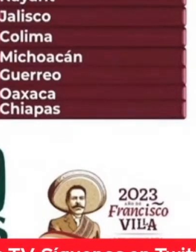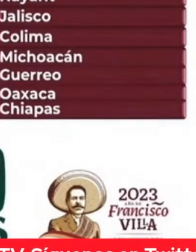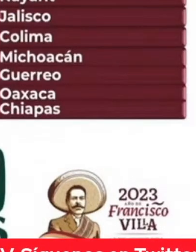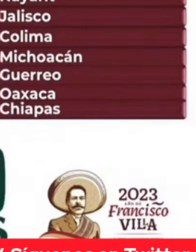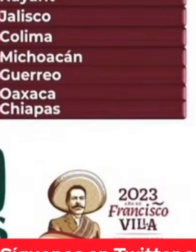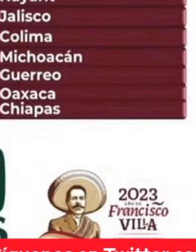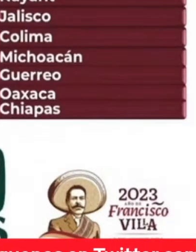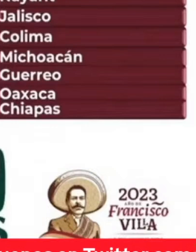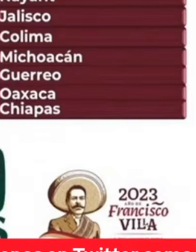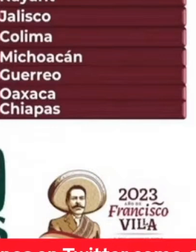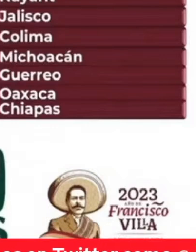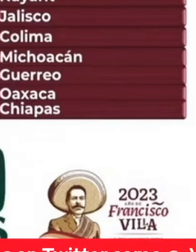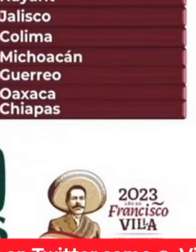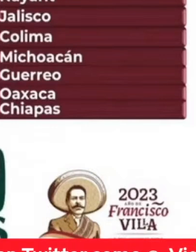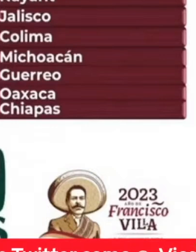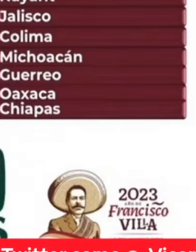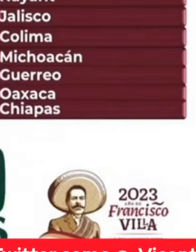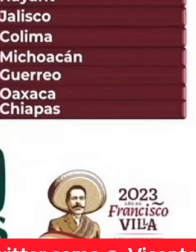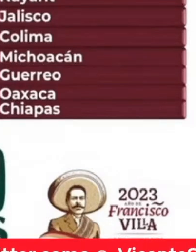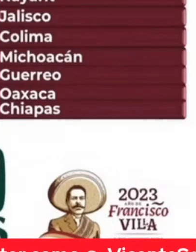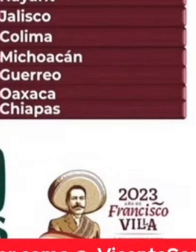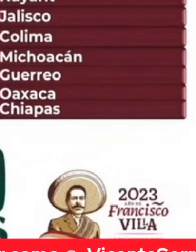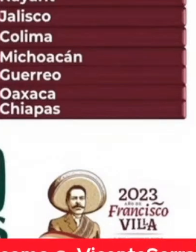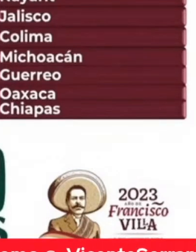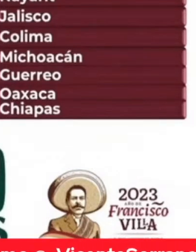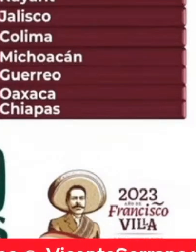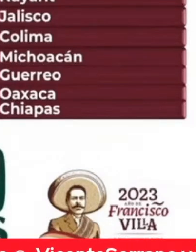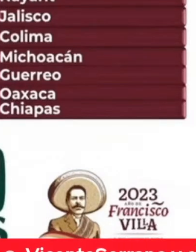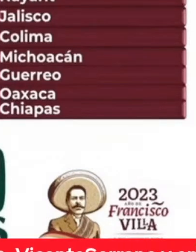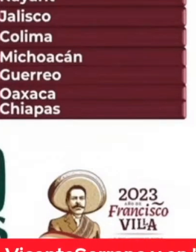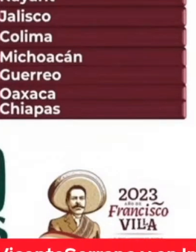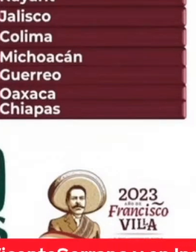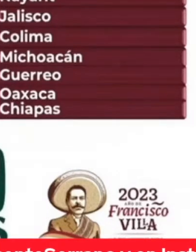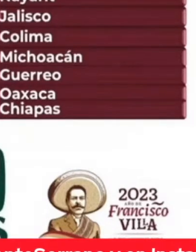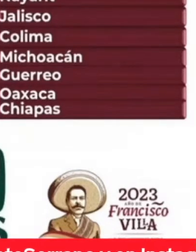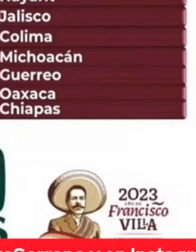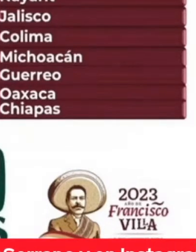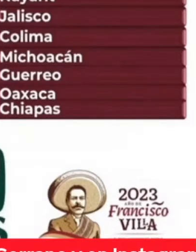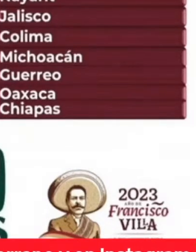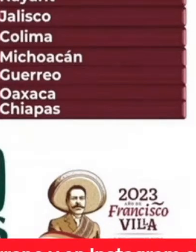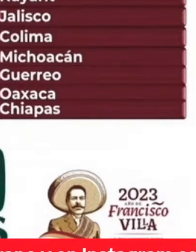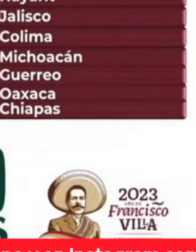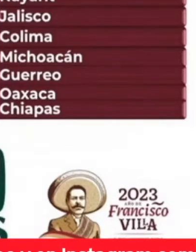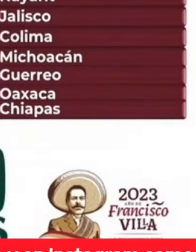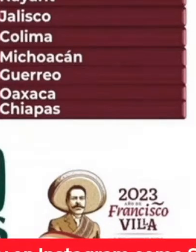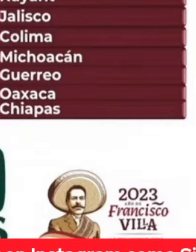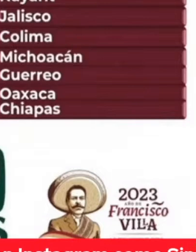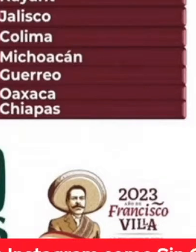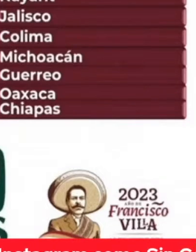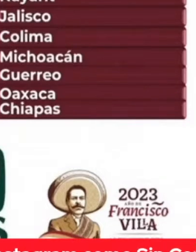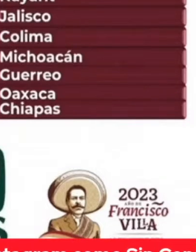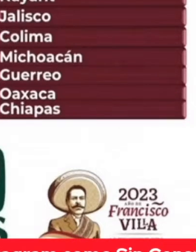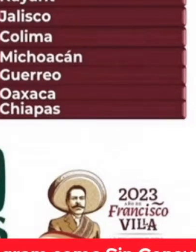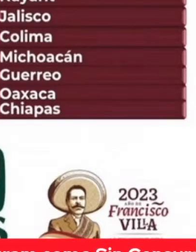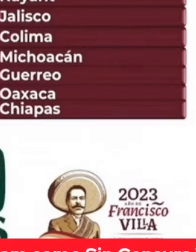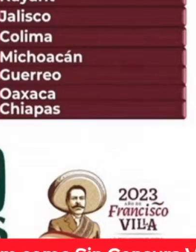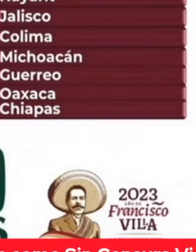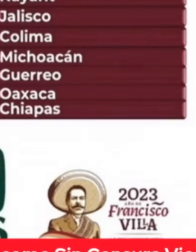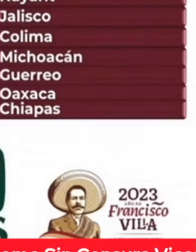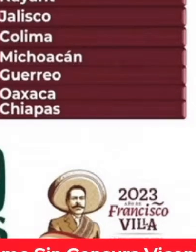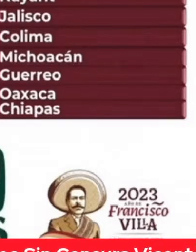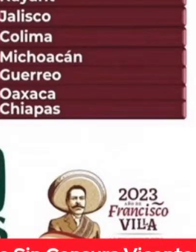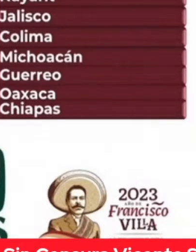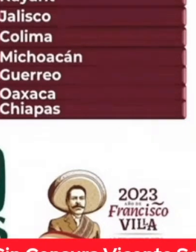donde se le dan diferentes servicios médicos como lo podemos ver aquí medicina general enfermería ginecología y